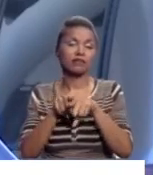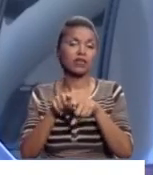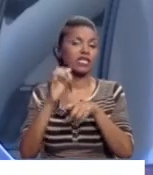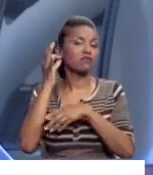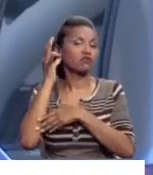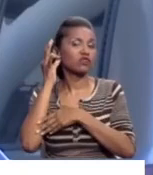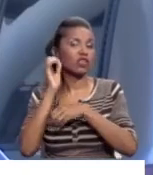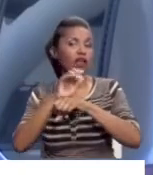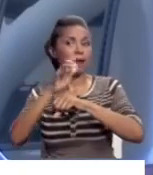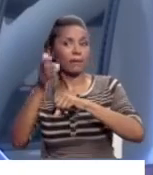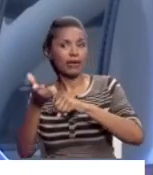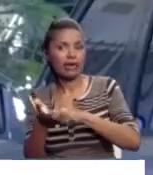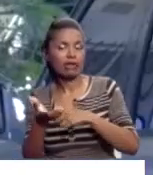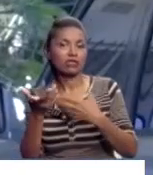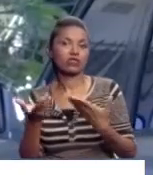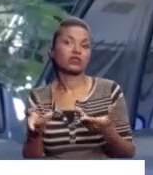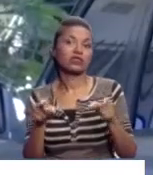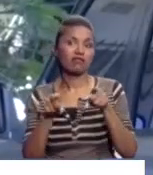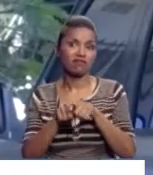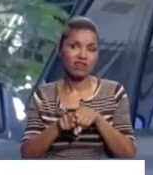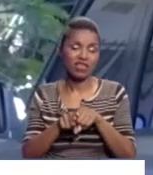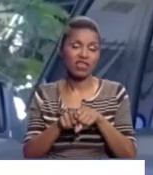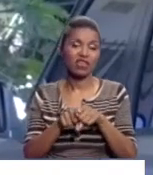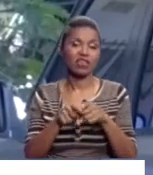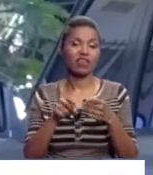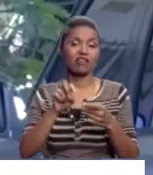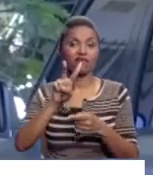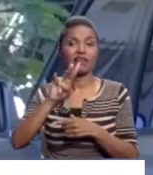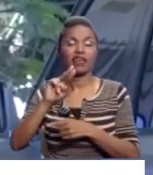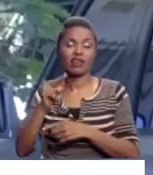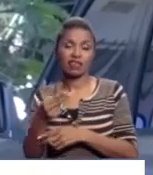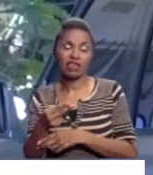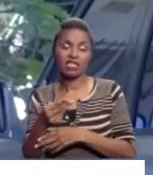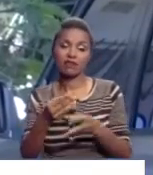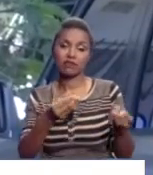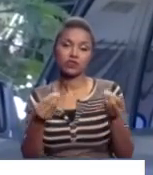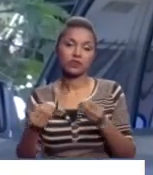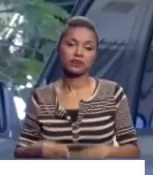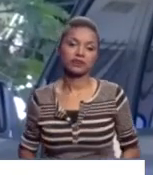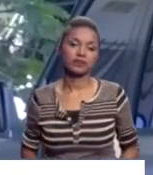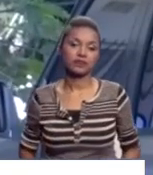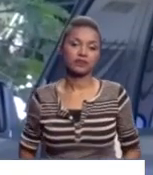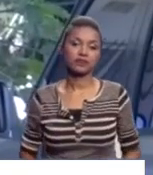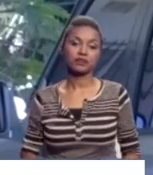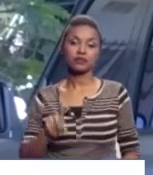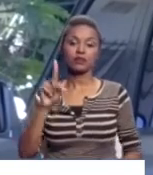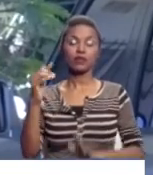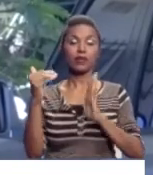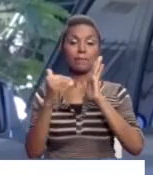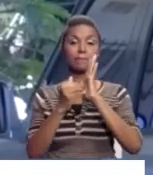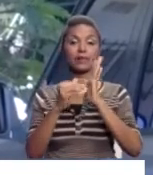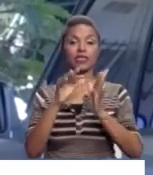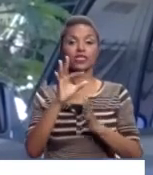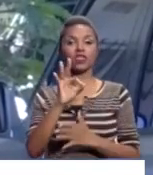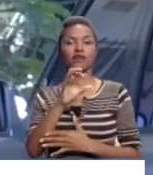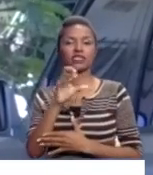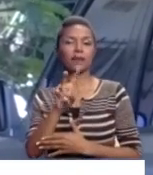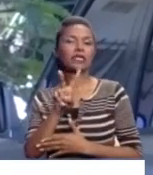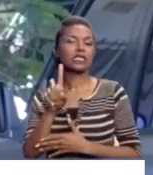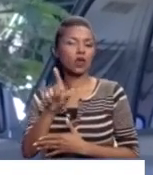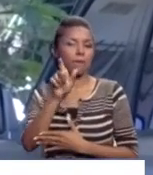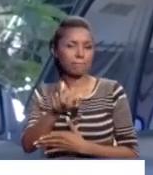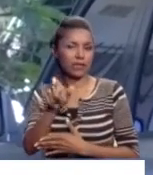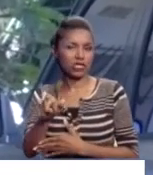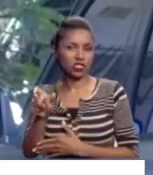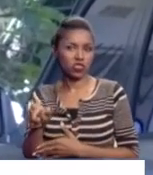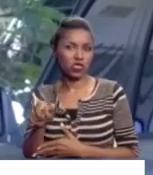y esto va de la mano con el VIH. Tanto en el MINSA como en la Caja del Seguro Social tenemos 1.921 personas y más o menos a lo